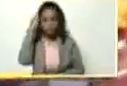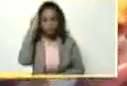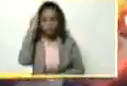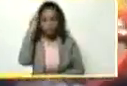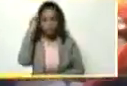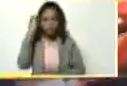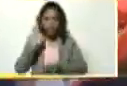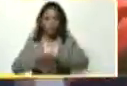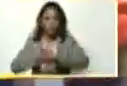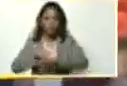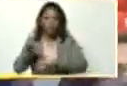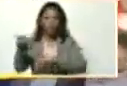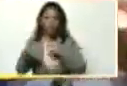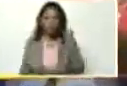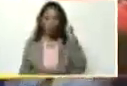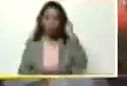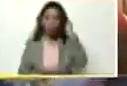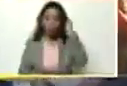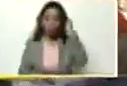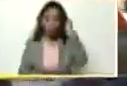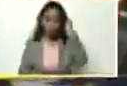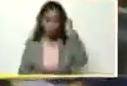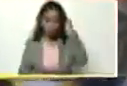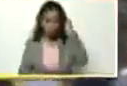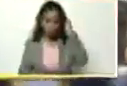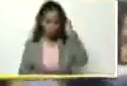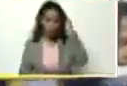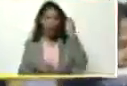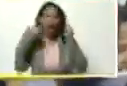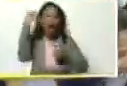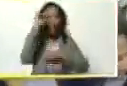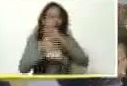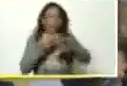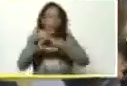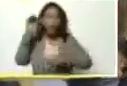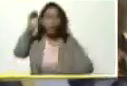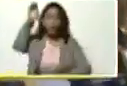Por eso hay que garantizar el futuro